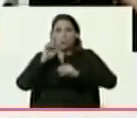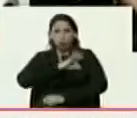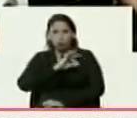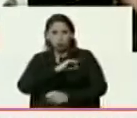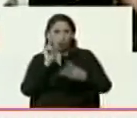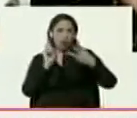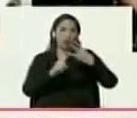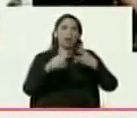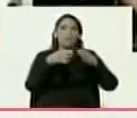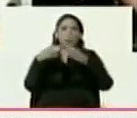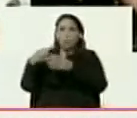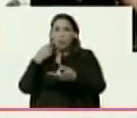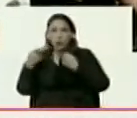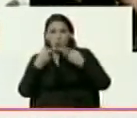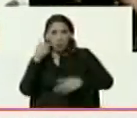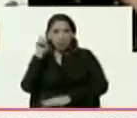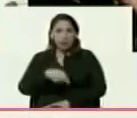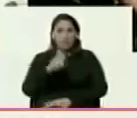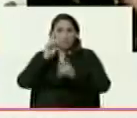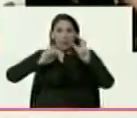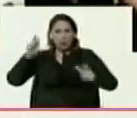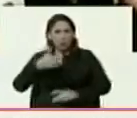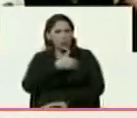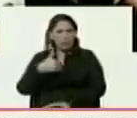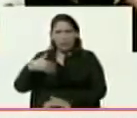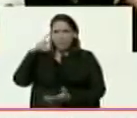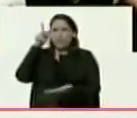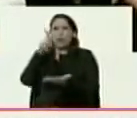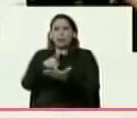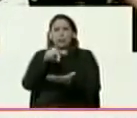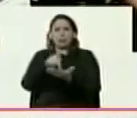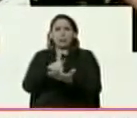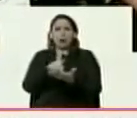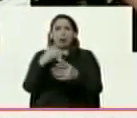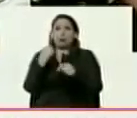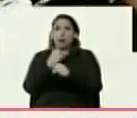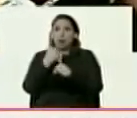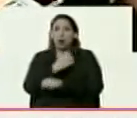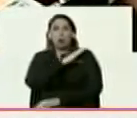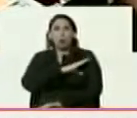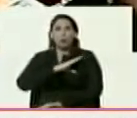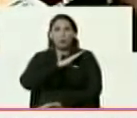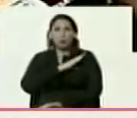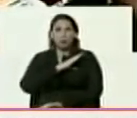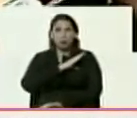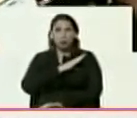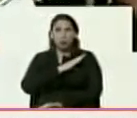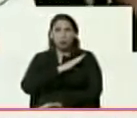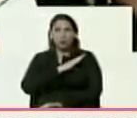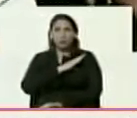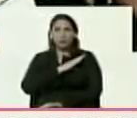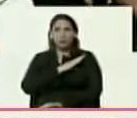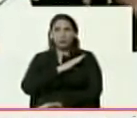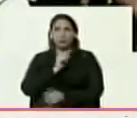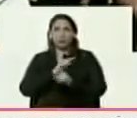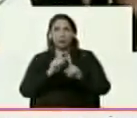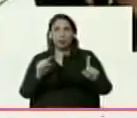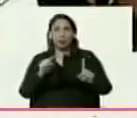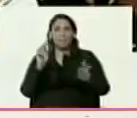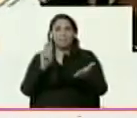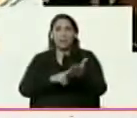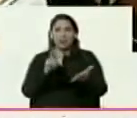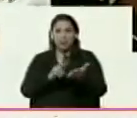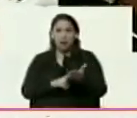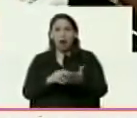los partidos políticos, a las personas que quisieran participar en el trabajo de la comisión, para la Comisión de la Verdad,